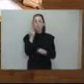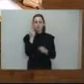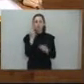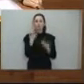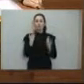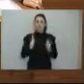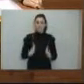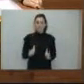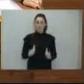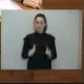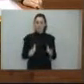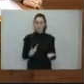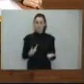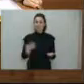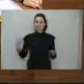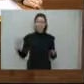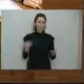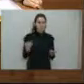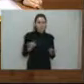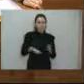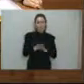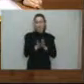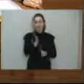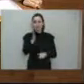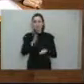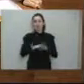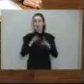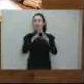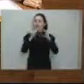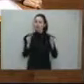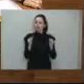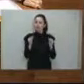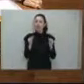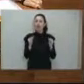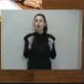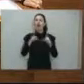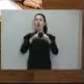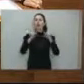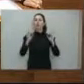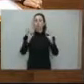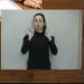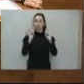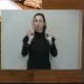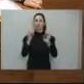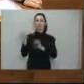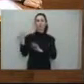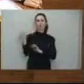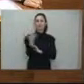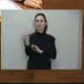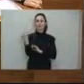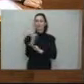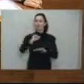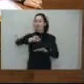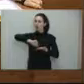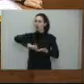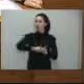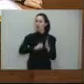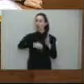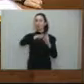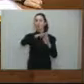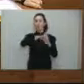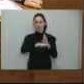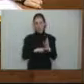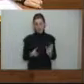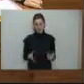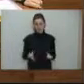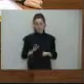a realizar y dar los pasos tendentes a que la Universidad Asturiana cuente con un contrato programa que